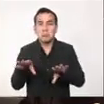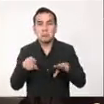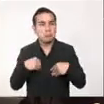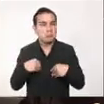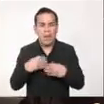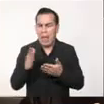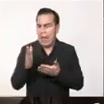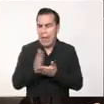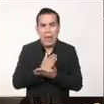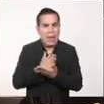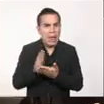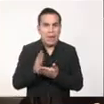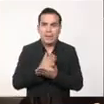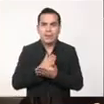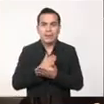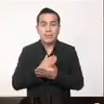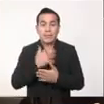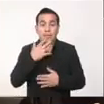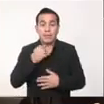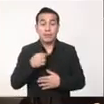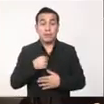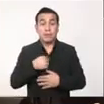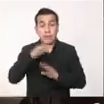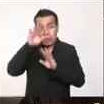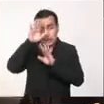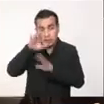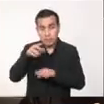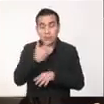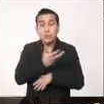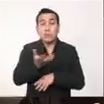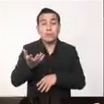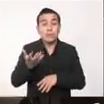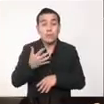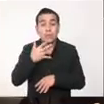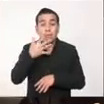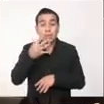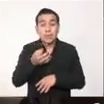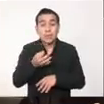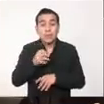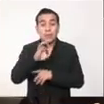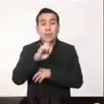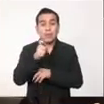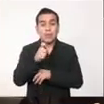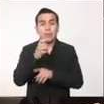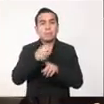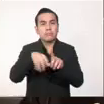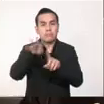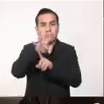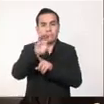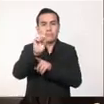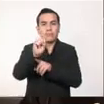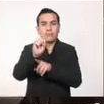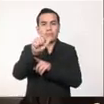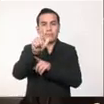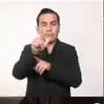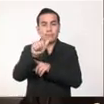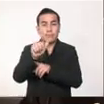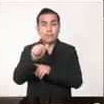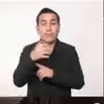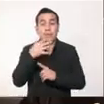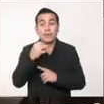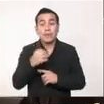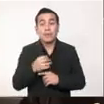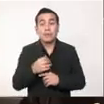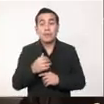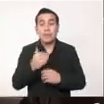admitidas? Ninguna. Y lo digo con el respeto y cariño que les tengo a los ex magistrados, platicando con los 5,